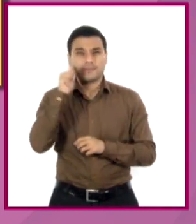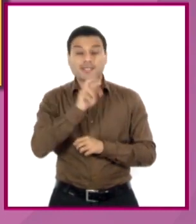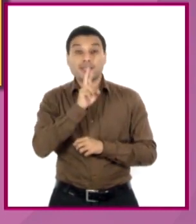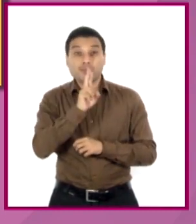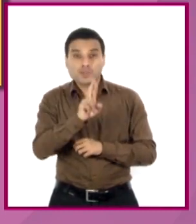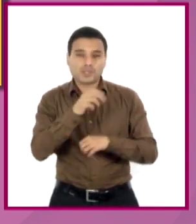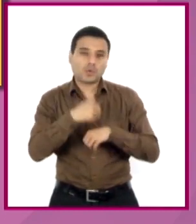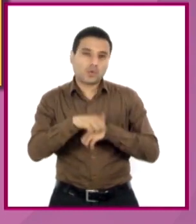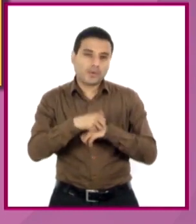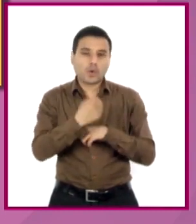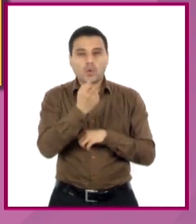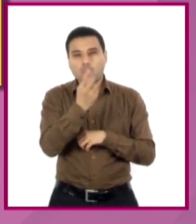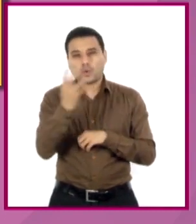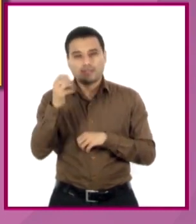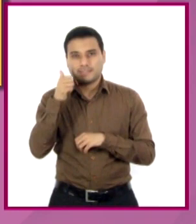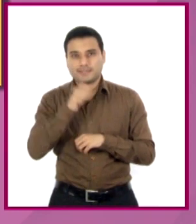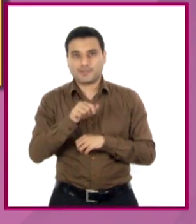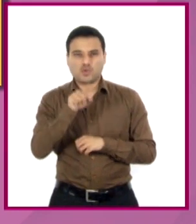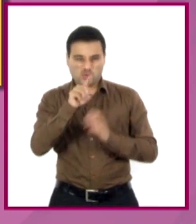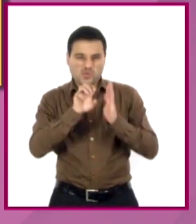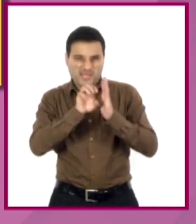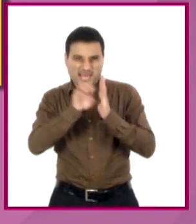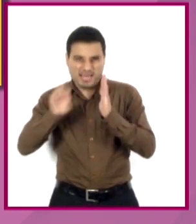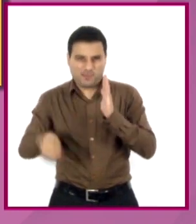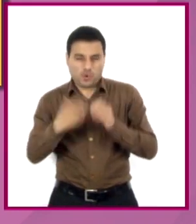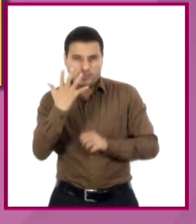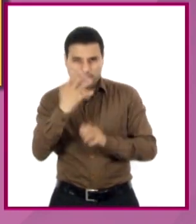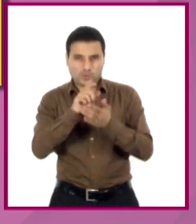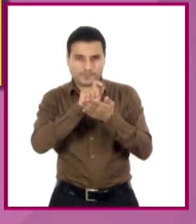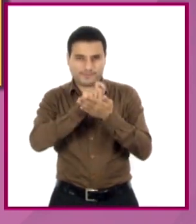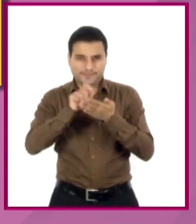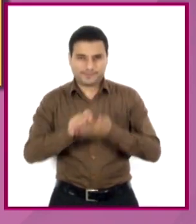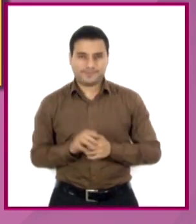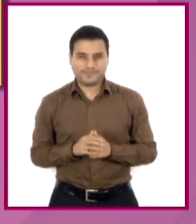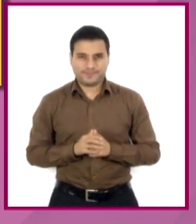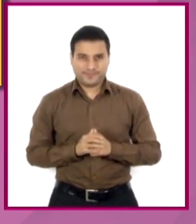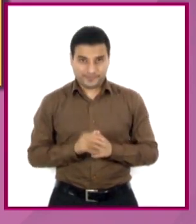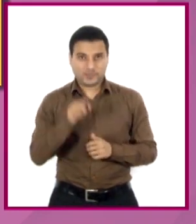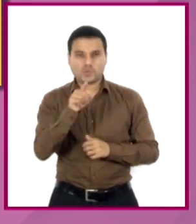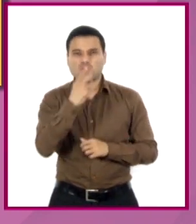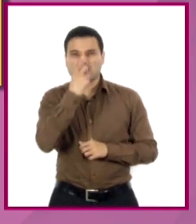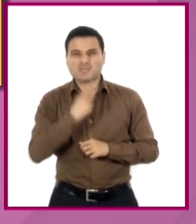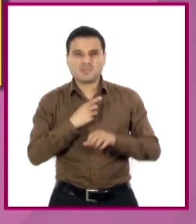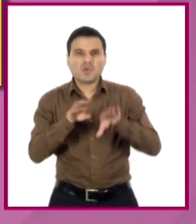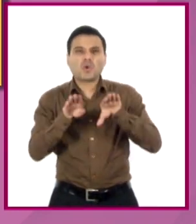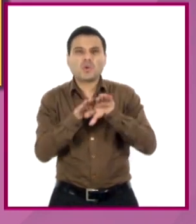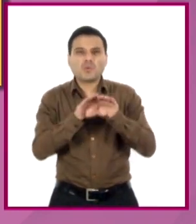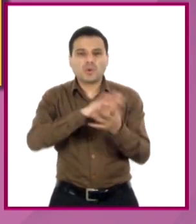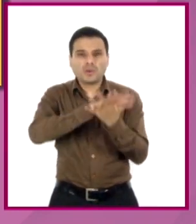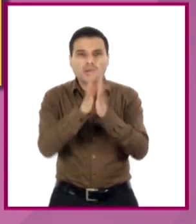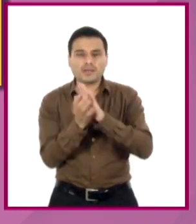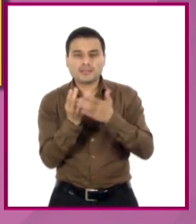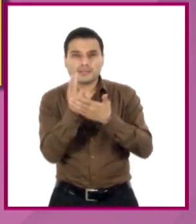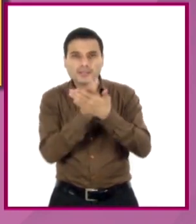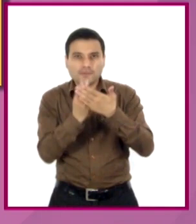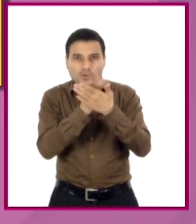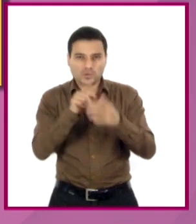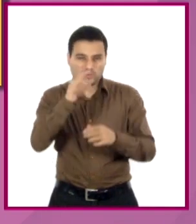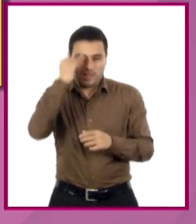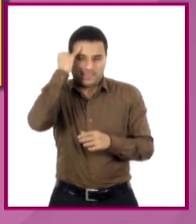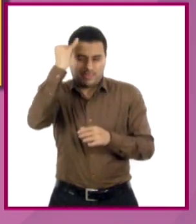unidad. Anoten 5 ejemplos de fracciones enteras en su cuaderno y represéntenlas de manera gráfica. Usen su